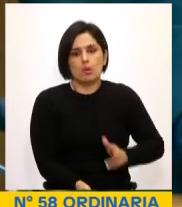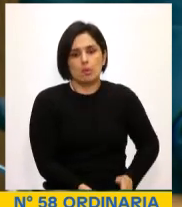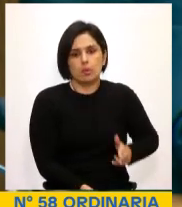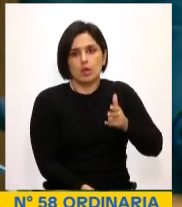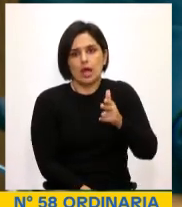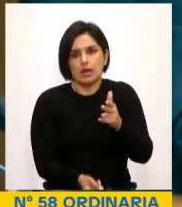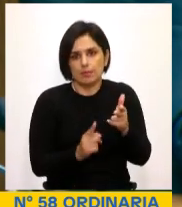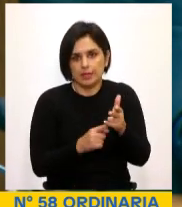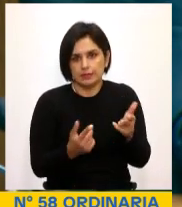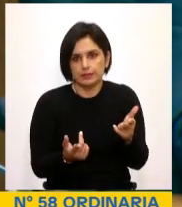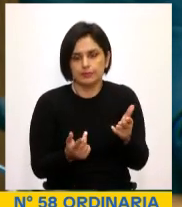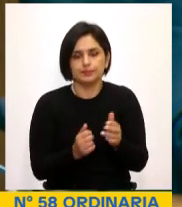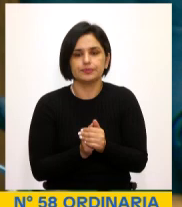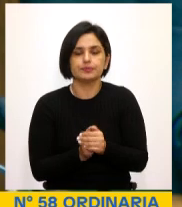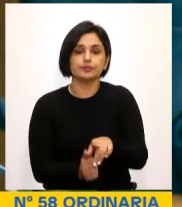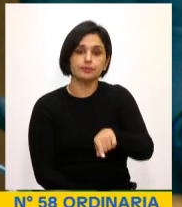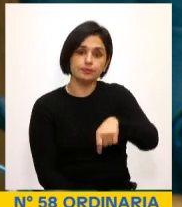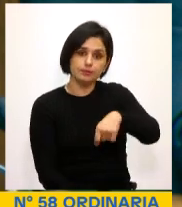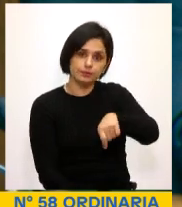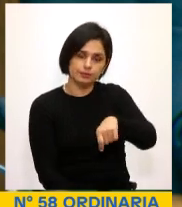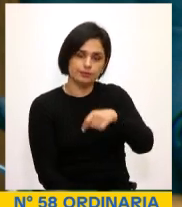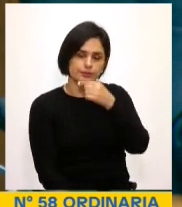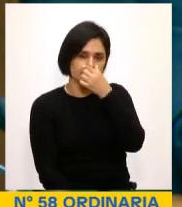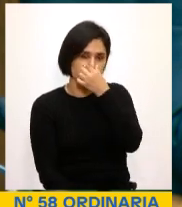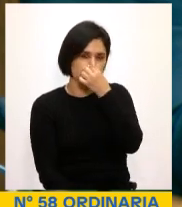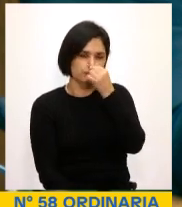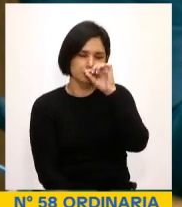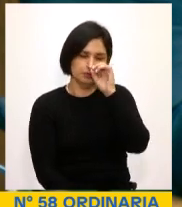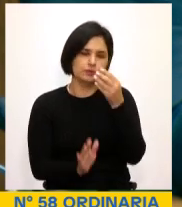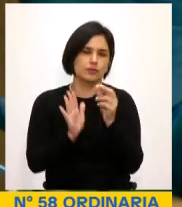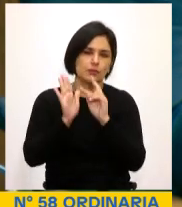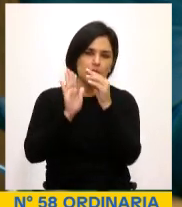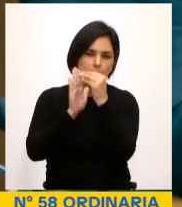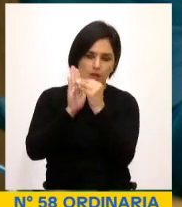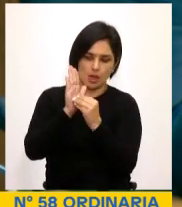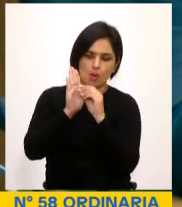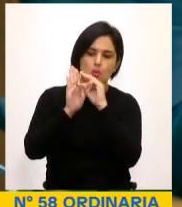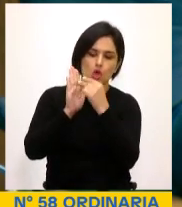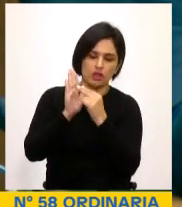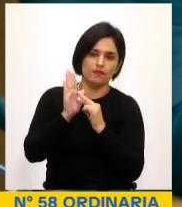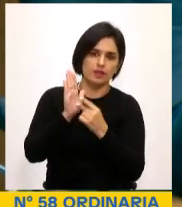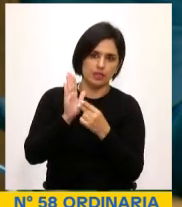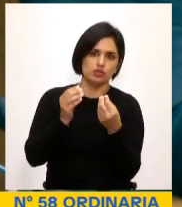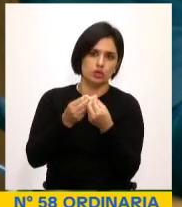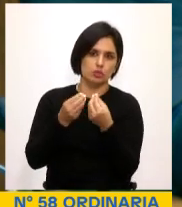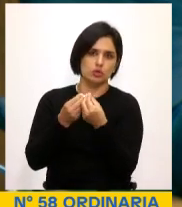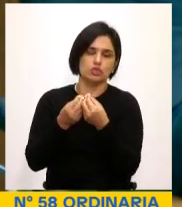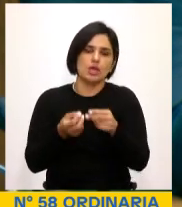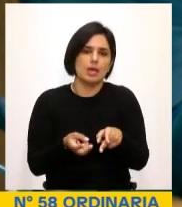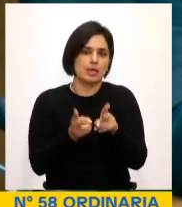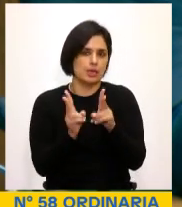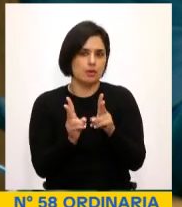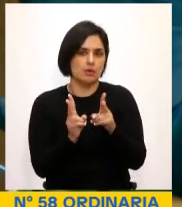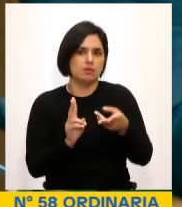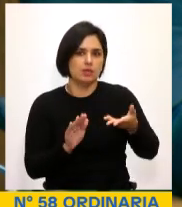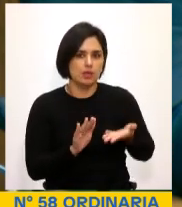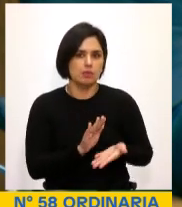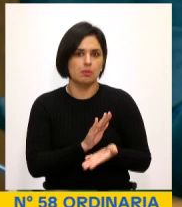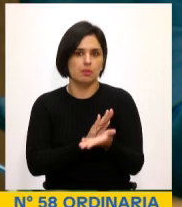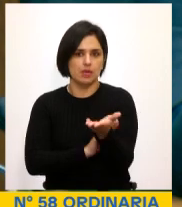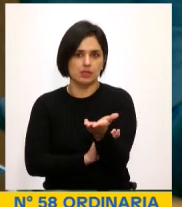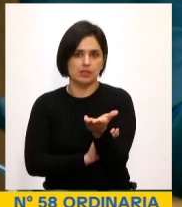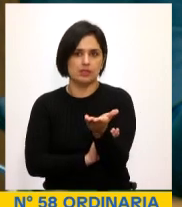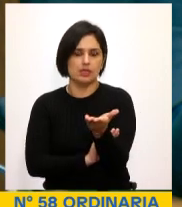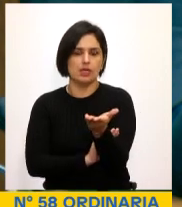armas el senado por su parte hizo varias modificaciones que permiten hoy día presentarnos ante la